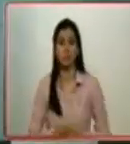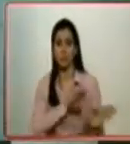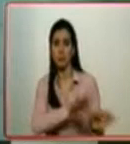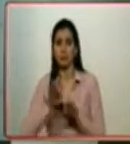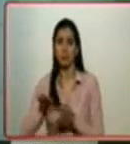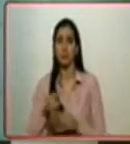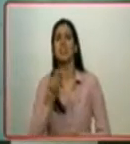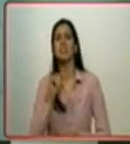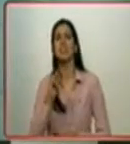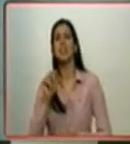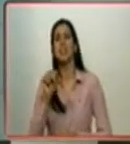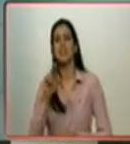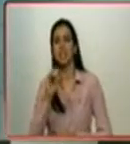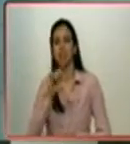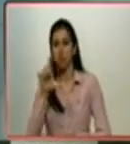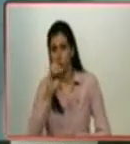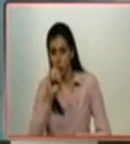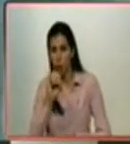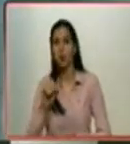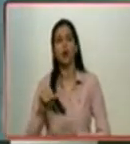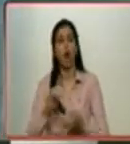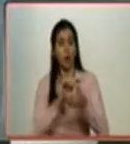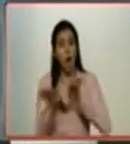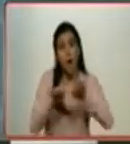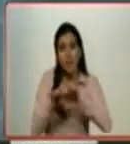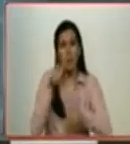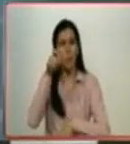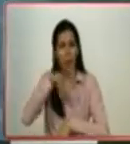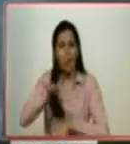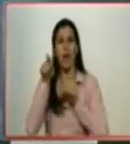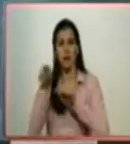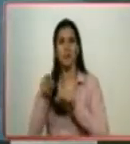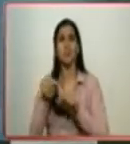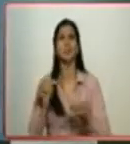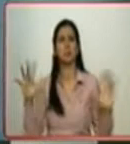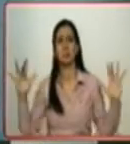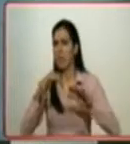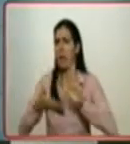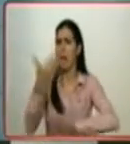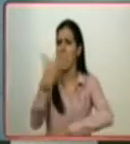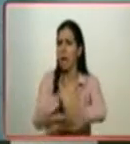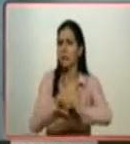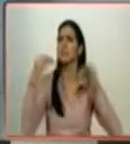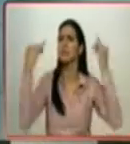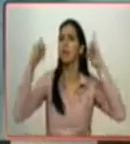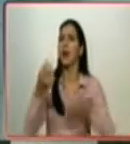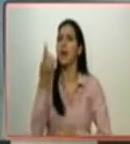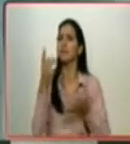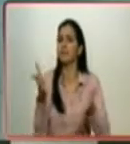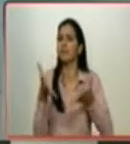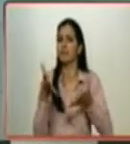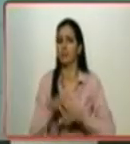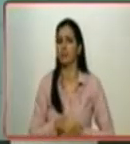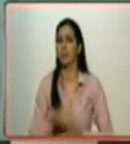En Tinaquillo, el pueblo cojedeño tomó las calles para celebrar la gran participación que tuvo el pueblo de Venezuela en la jornada de elecciones primarias